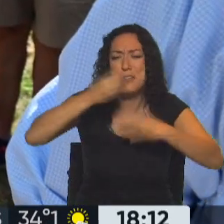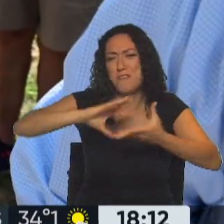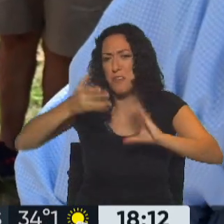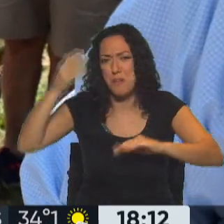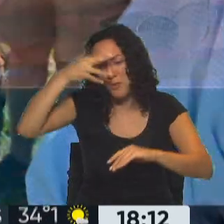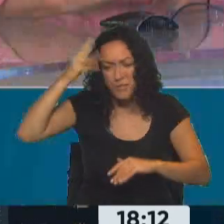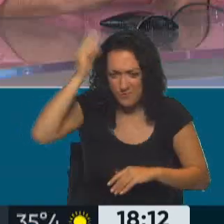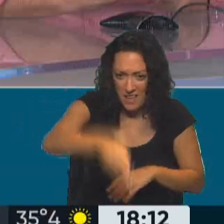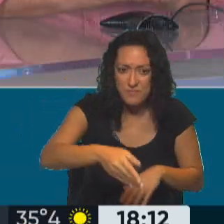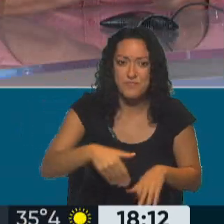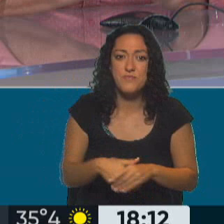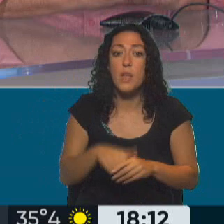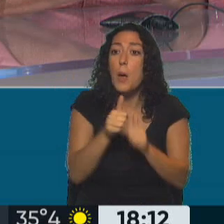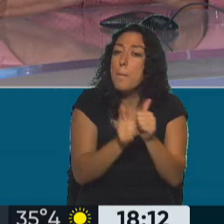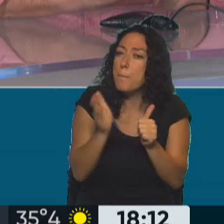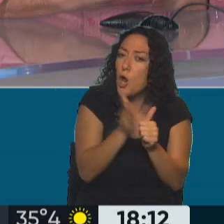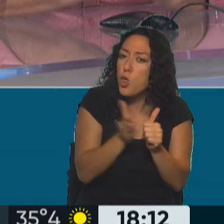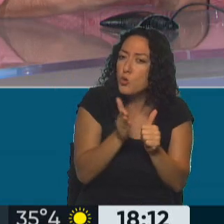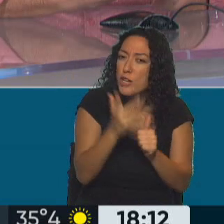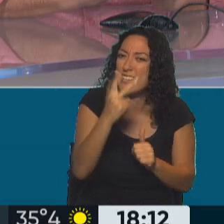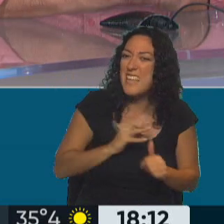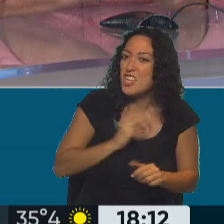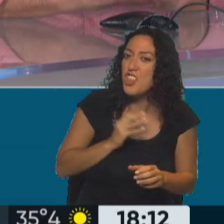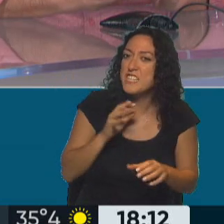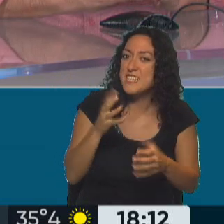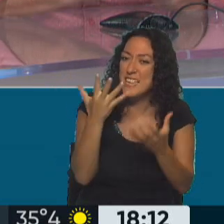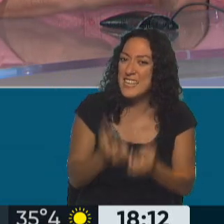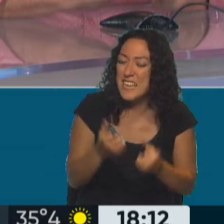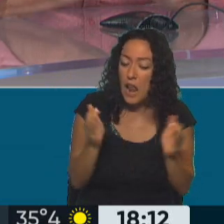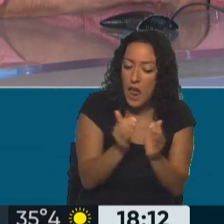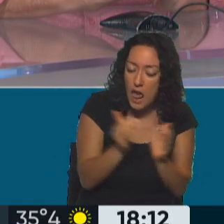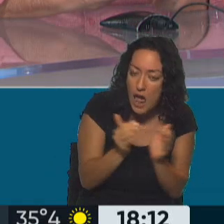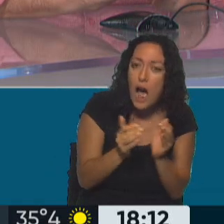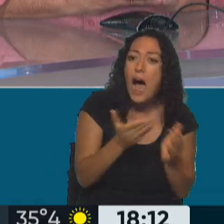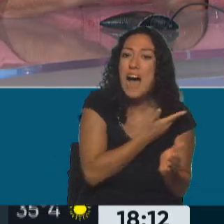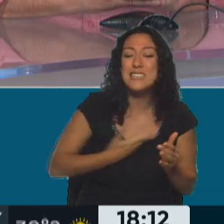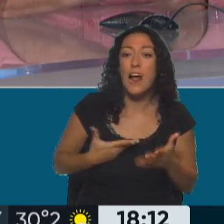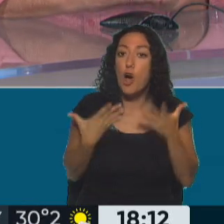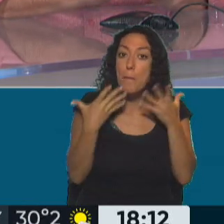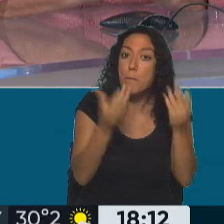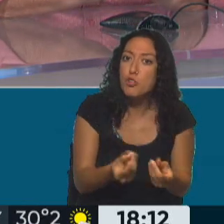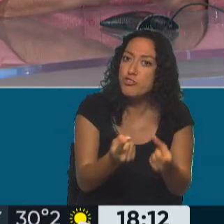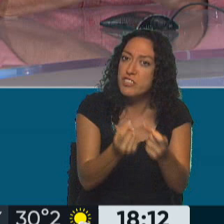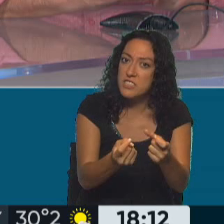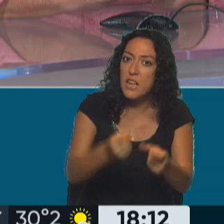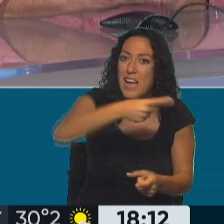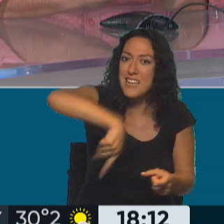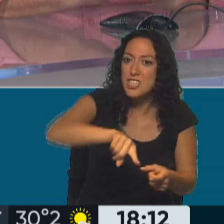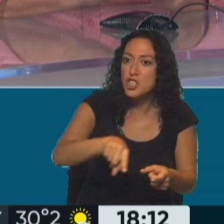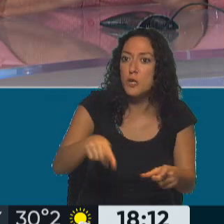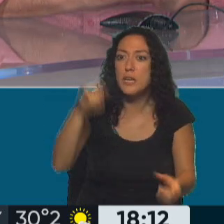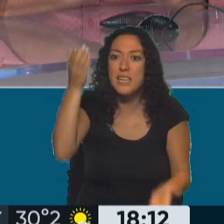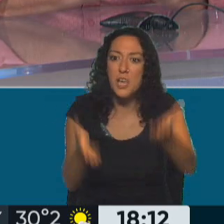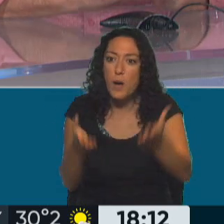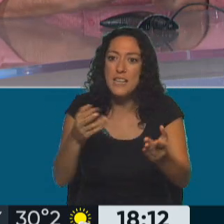productores vienen de tres años de sequía y necesitan que el estado los asista porque son exactamente equivalentes